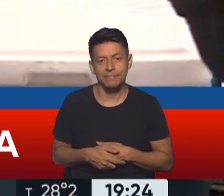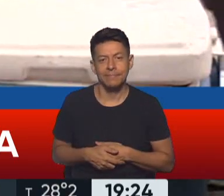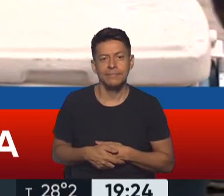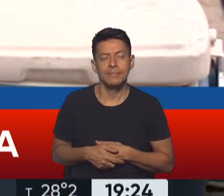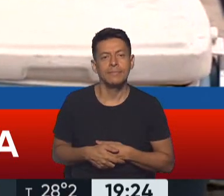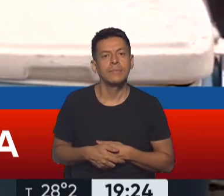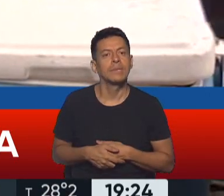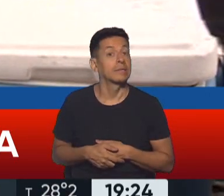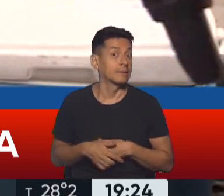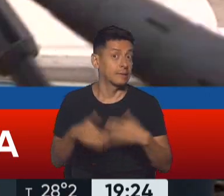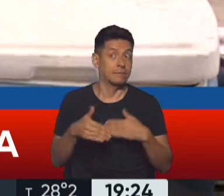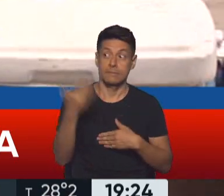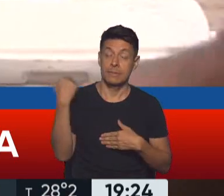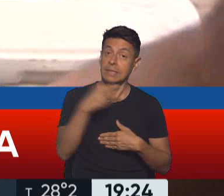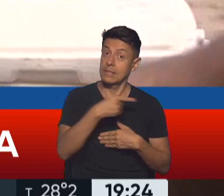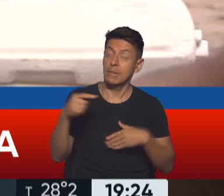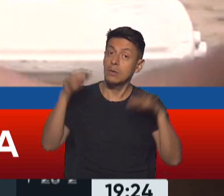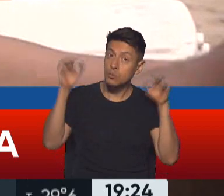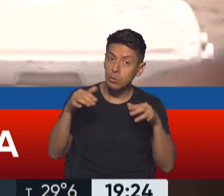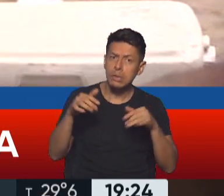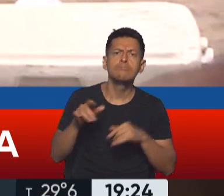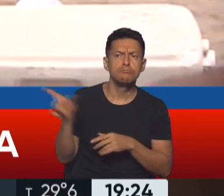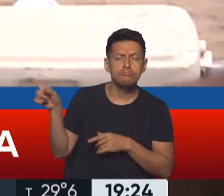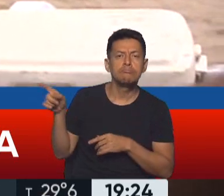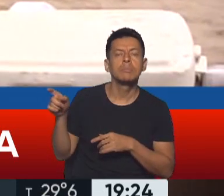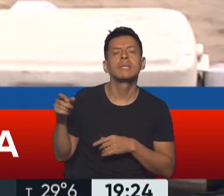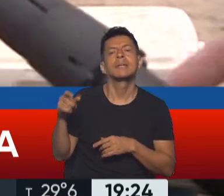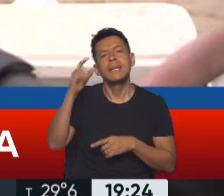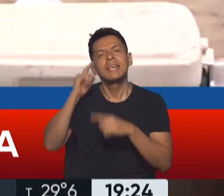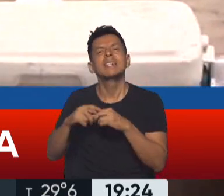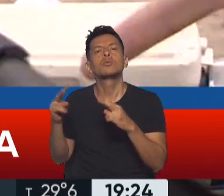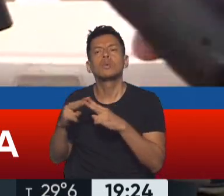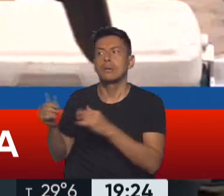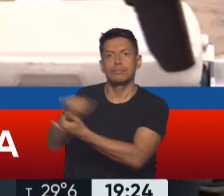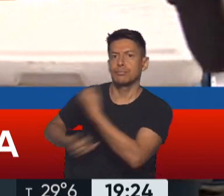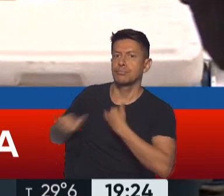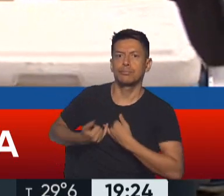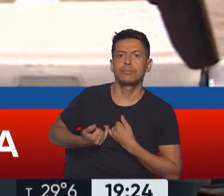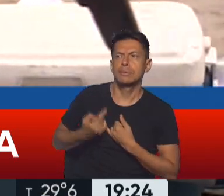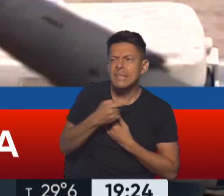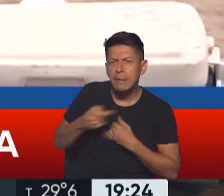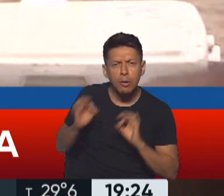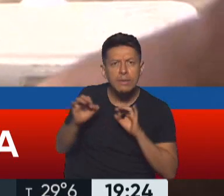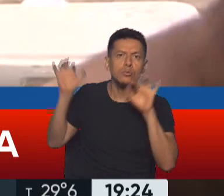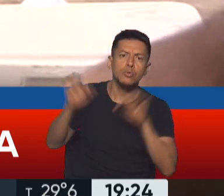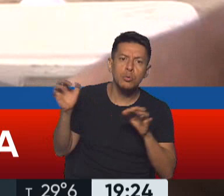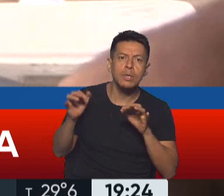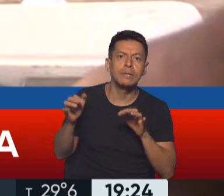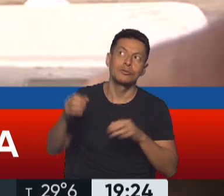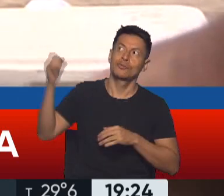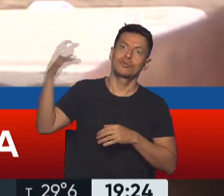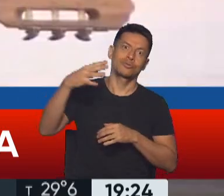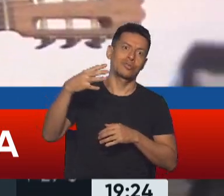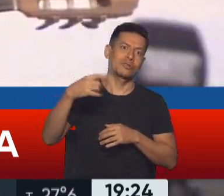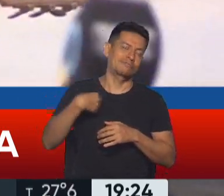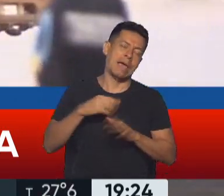¿Sabés que fue tú una semana de lluvia? Sí, me contó mi ex cuñado que está así. Toda la semana lluvia. Son la bendición, trajiste el sol. Sí, olvídate.